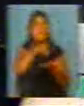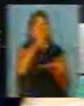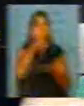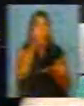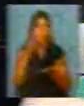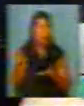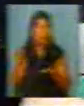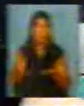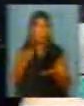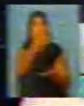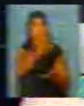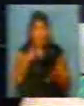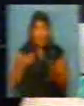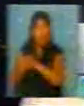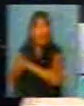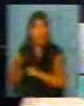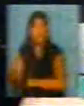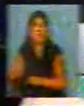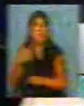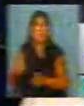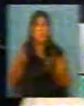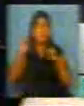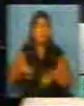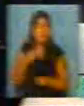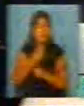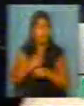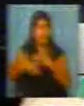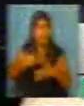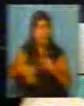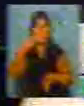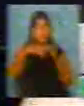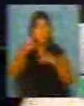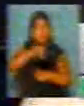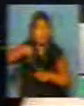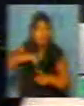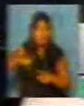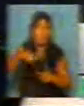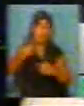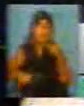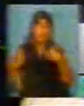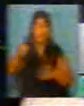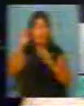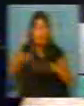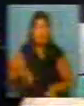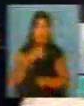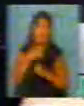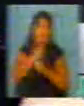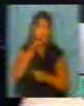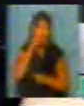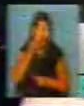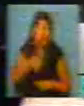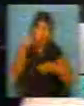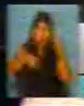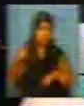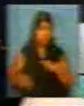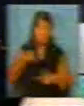tiempo precioso en la Intersafra para que no se caigan los cañaverales, para que la zafra del año que